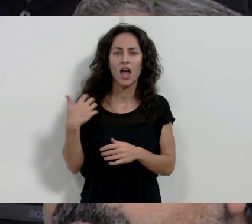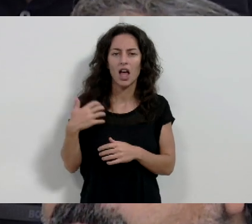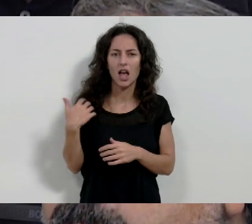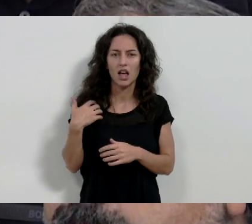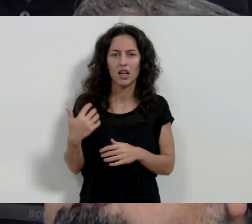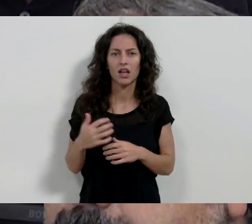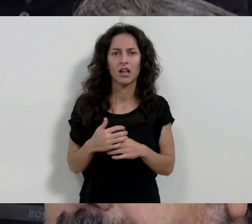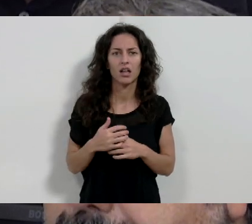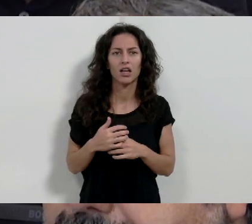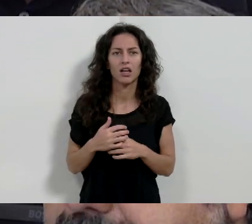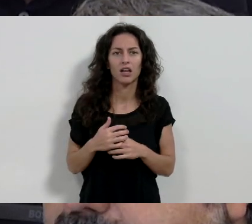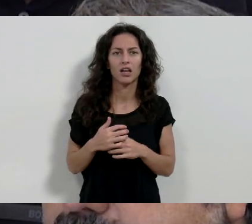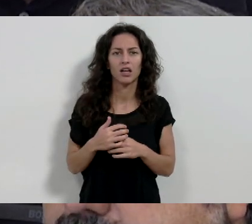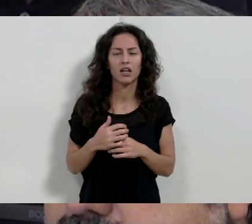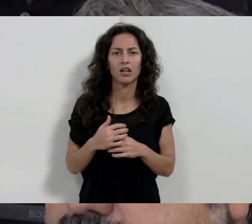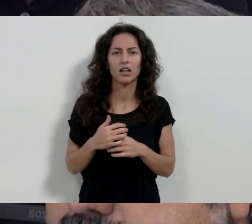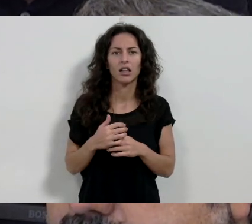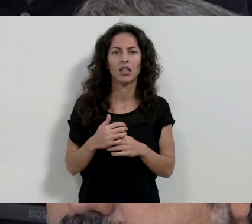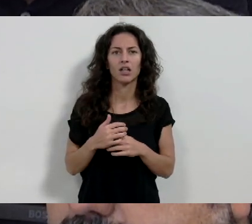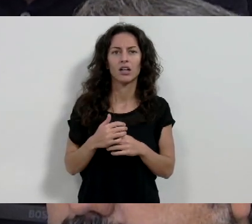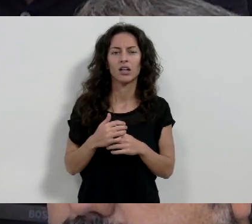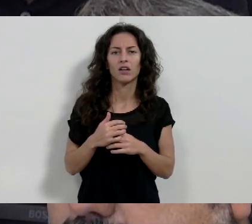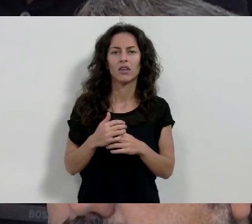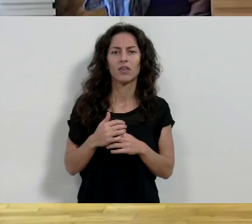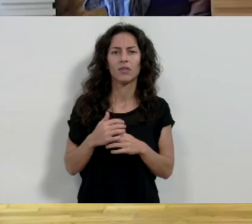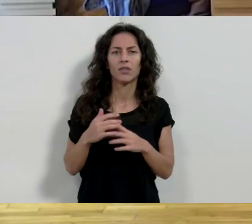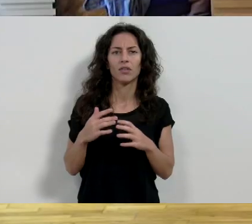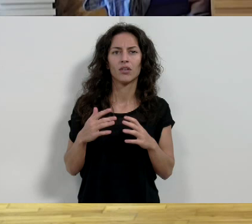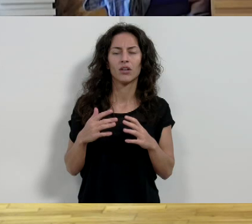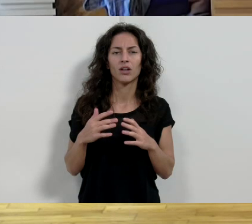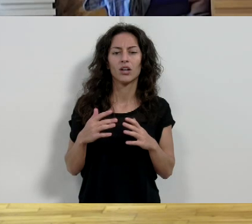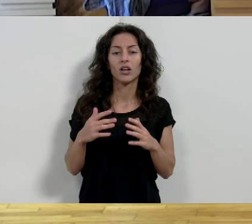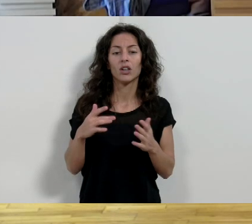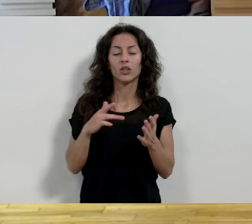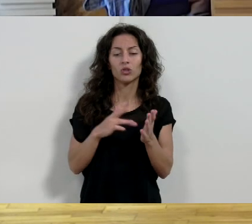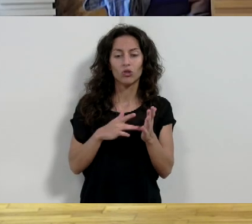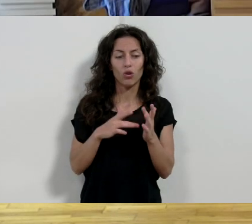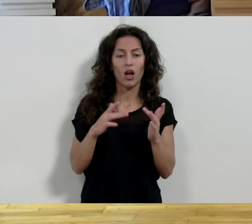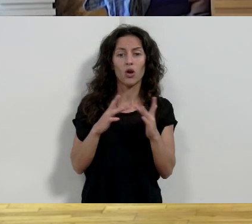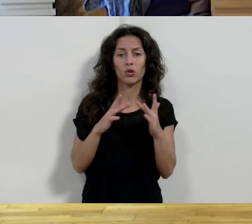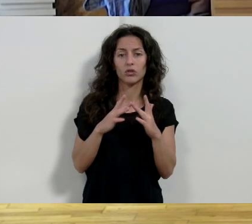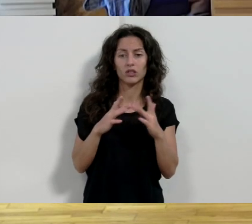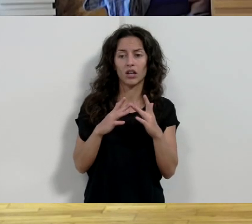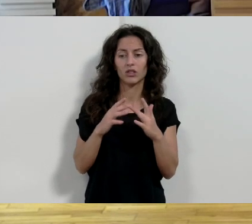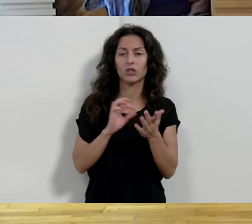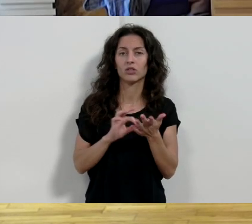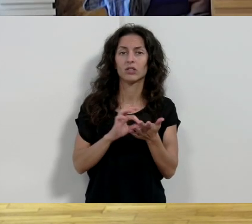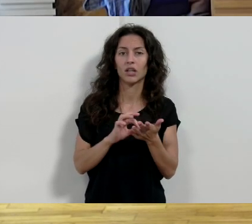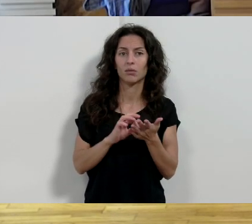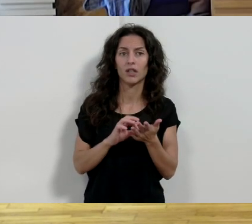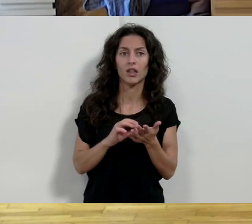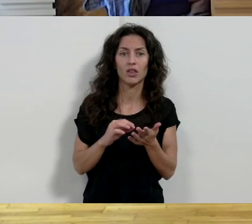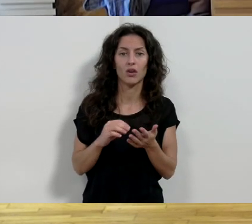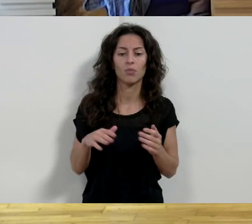el servicio municipal, hay que hacerlo saber e intentamos retirarlas lo más rápido posible. Incluso a veces